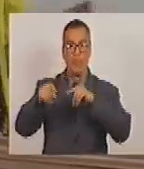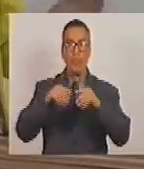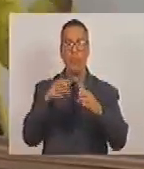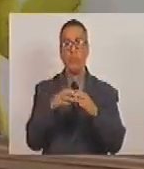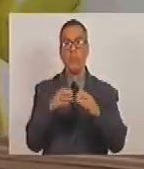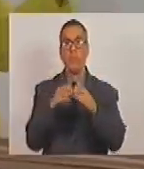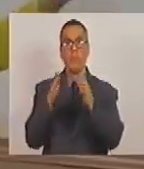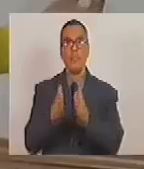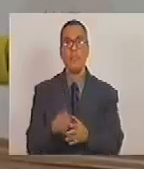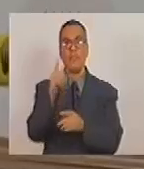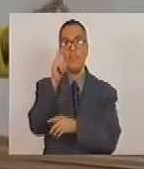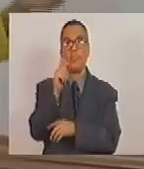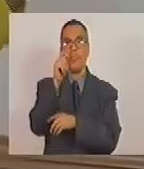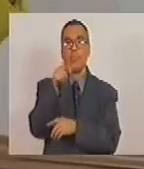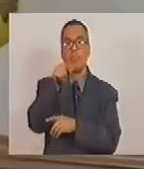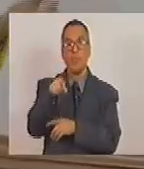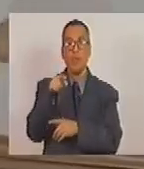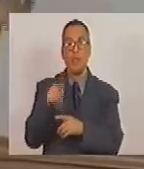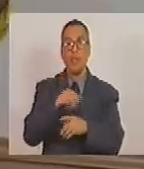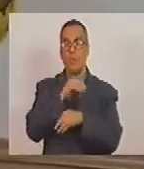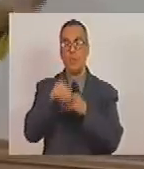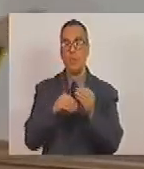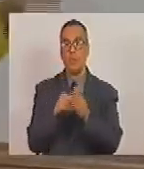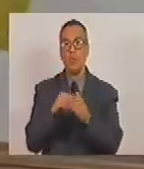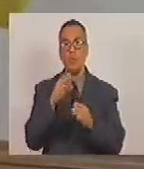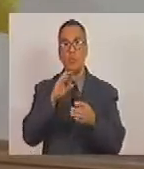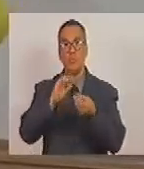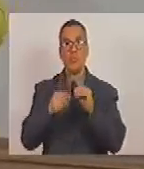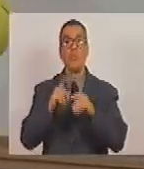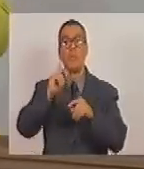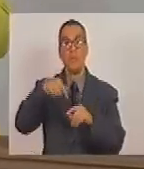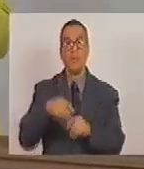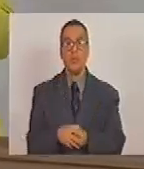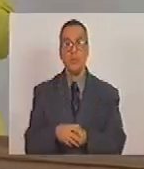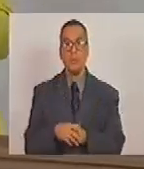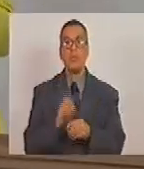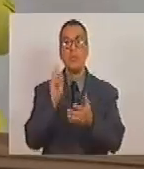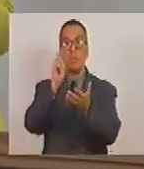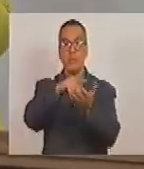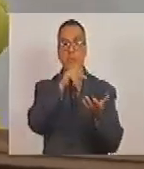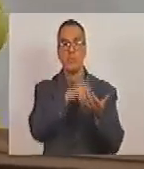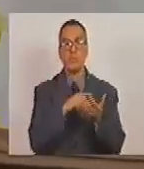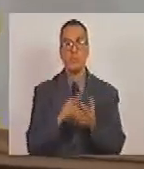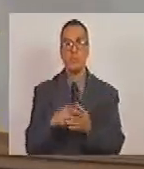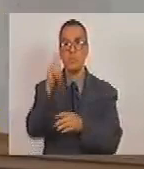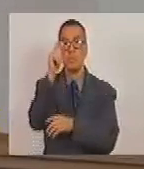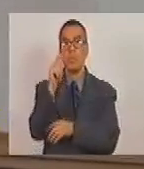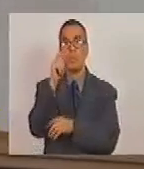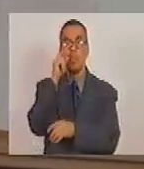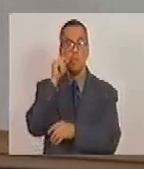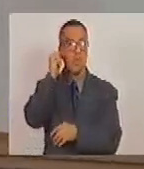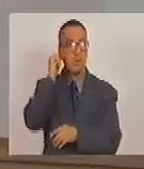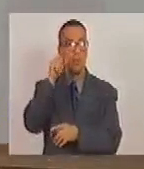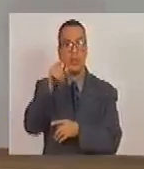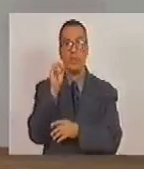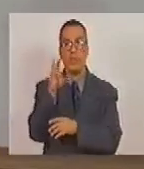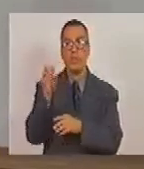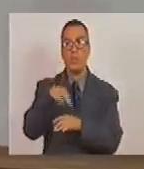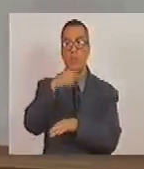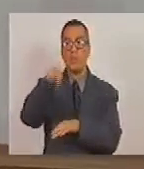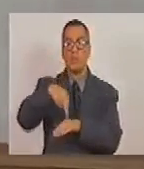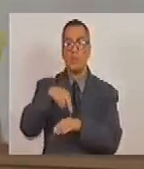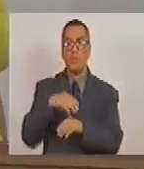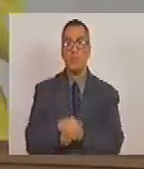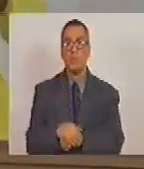estadales y parlamentarios y parlamentarias comunales. También la participación de los diputados y diputadas de esta Asamblea